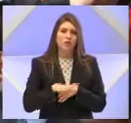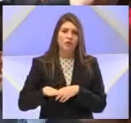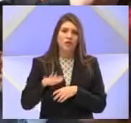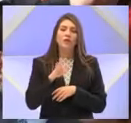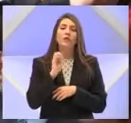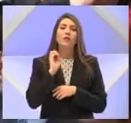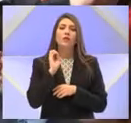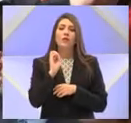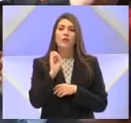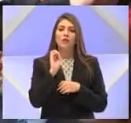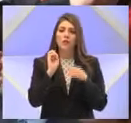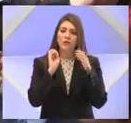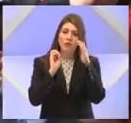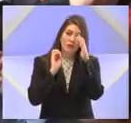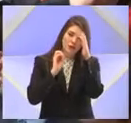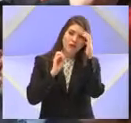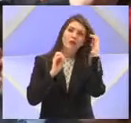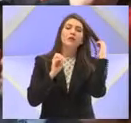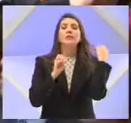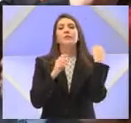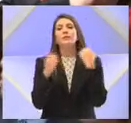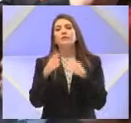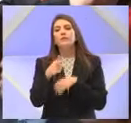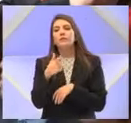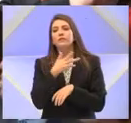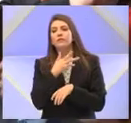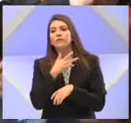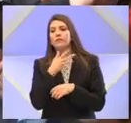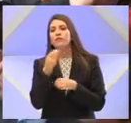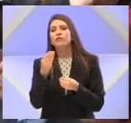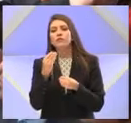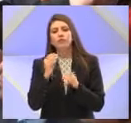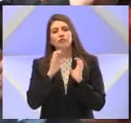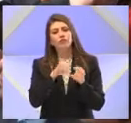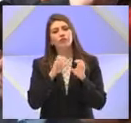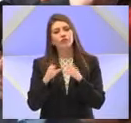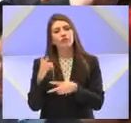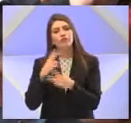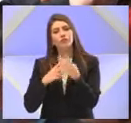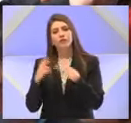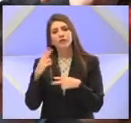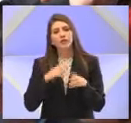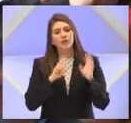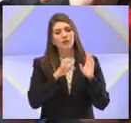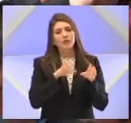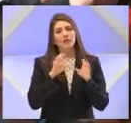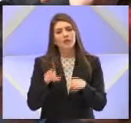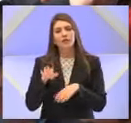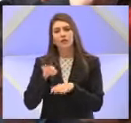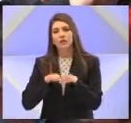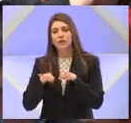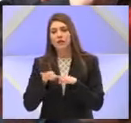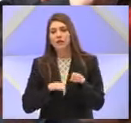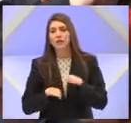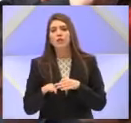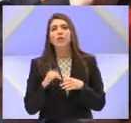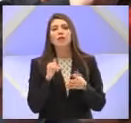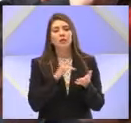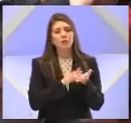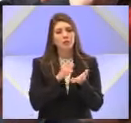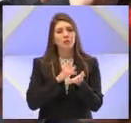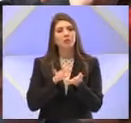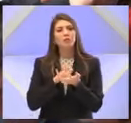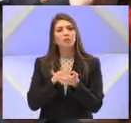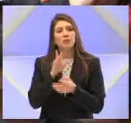mucho regional dentro de un país que a que crean muchos empleos que aportan mucho al pib y que tienen una